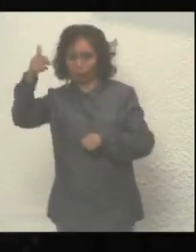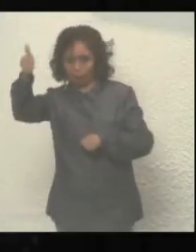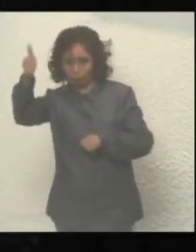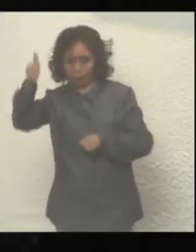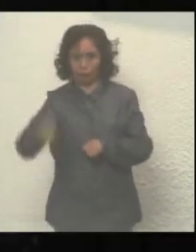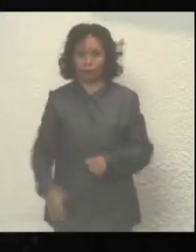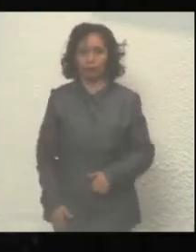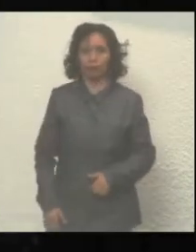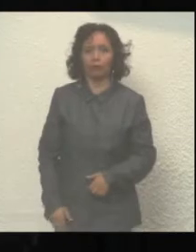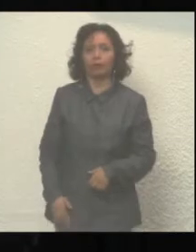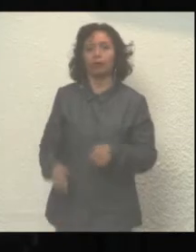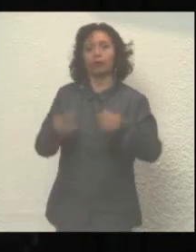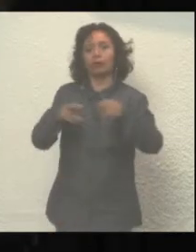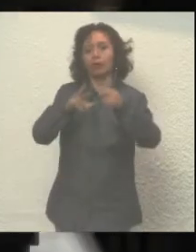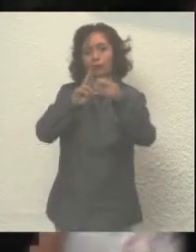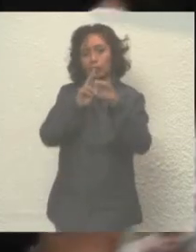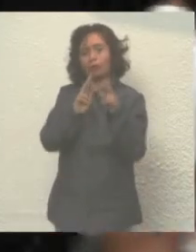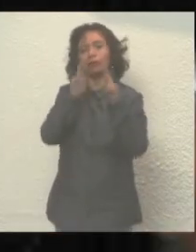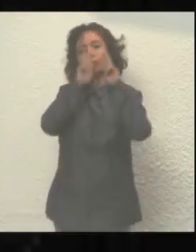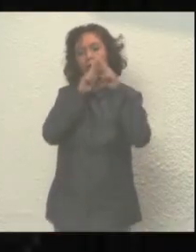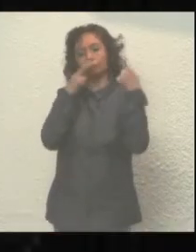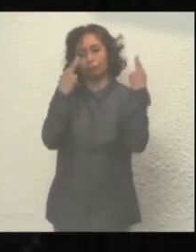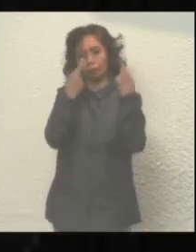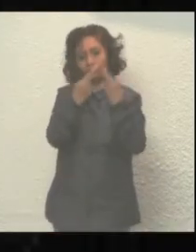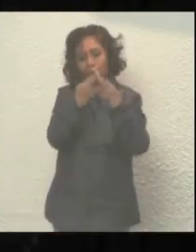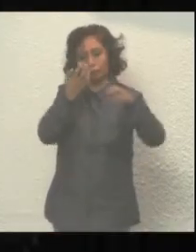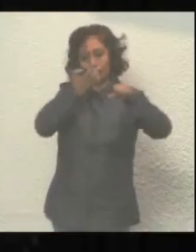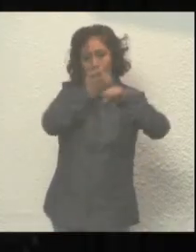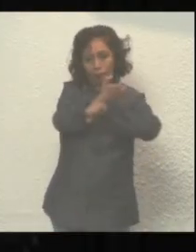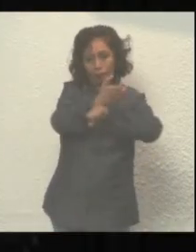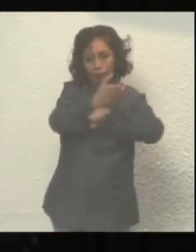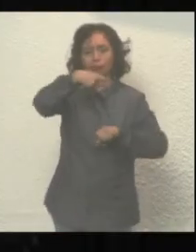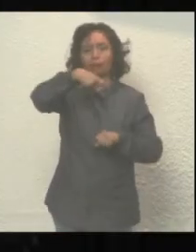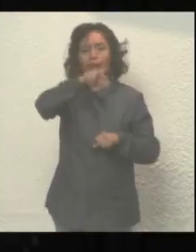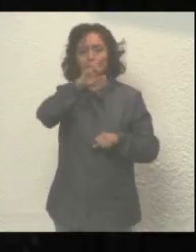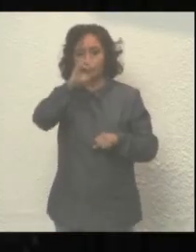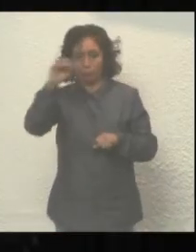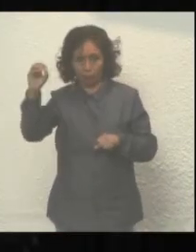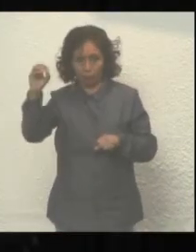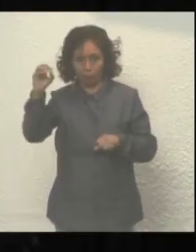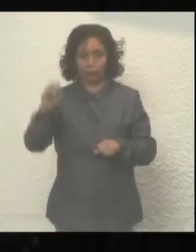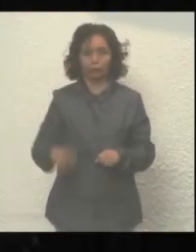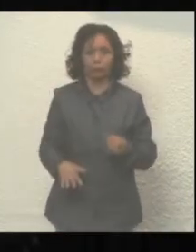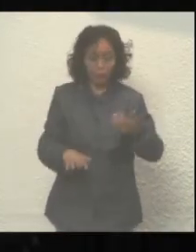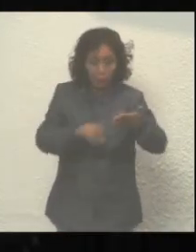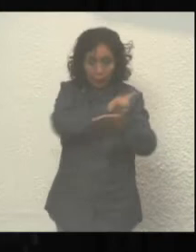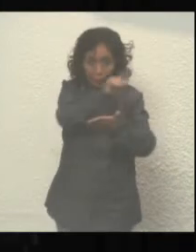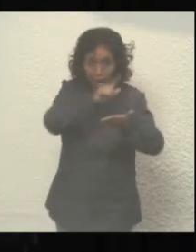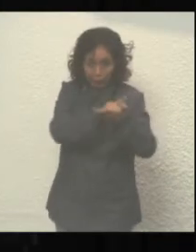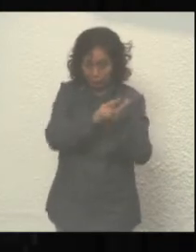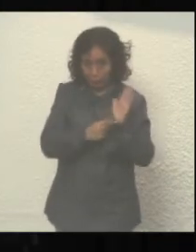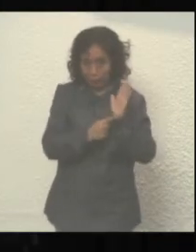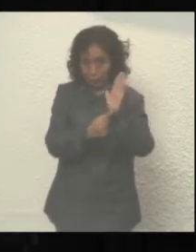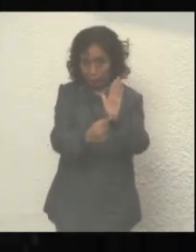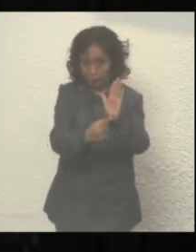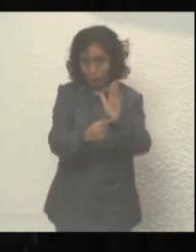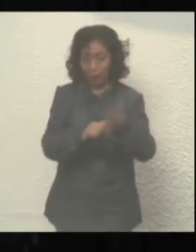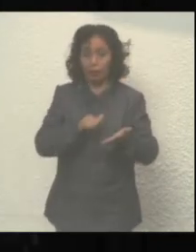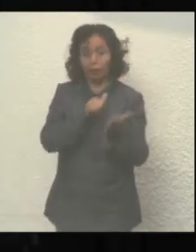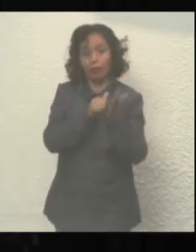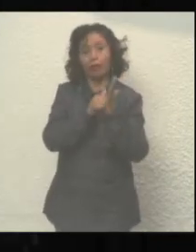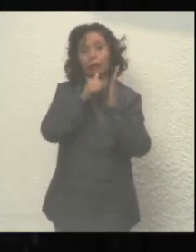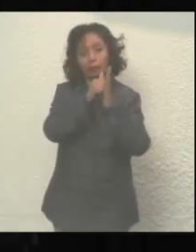honorable 12ª Legislatura Constitucional del Estado Libre y Soberano de Quintana Roo decreta. Artículo